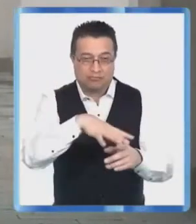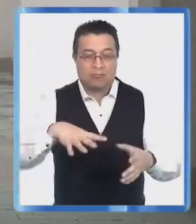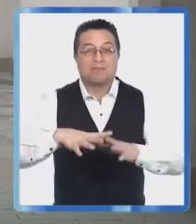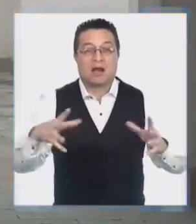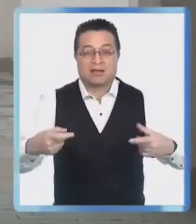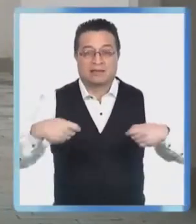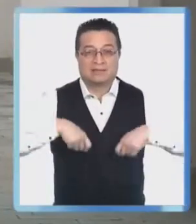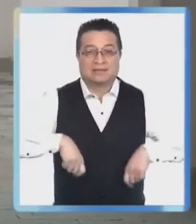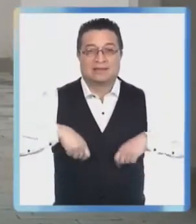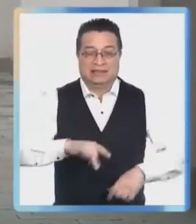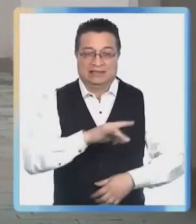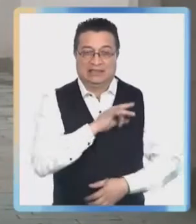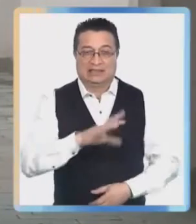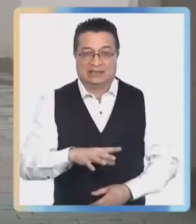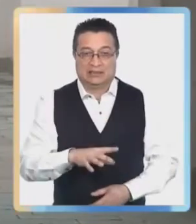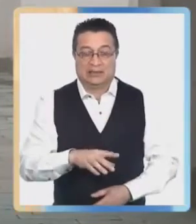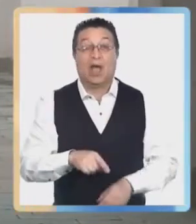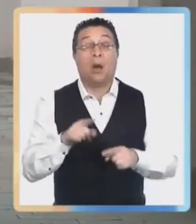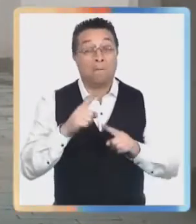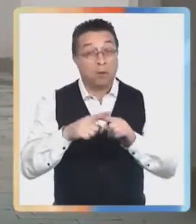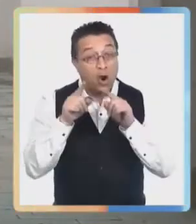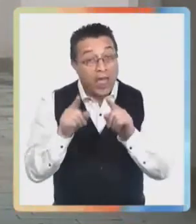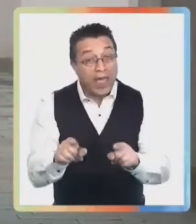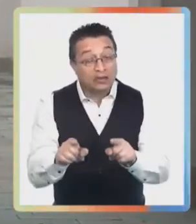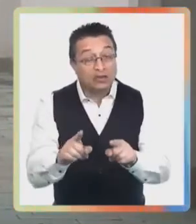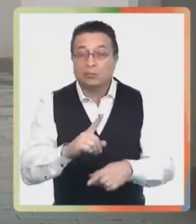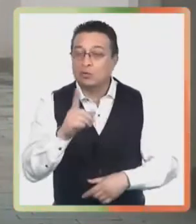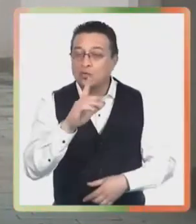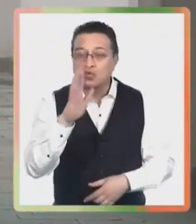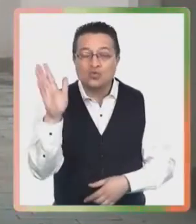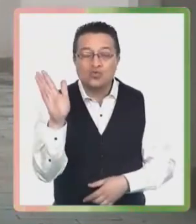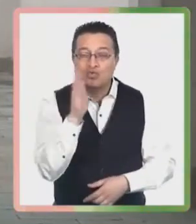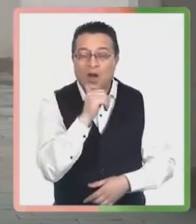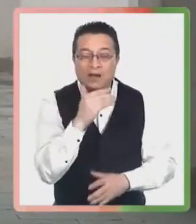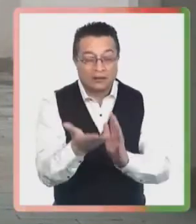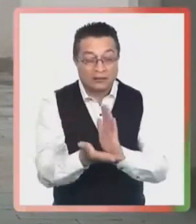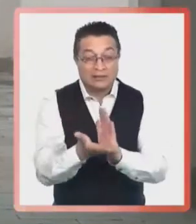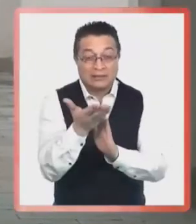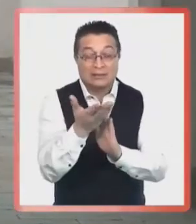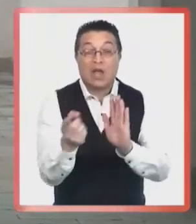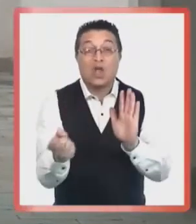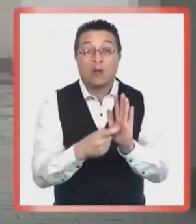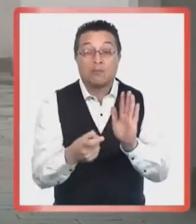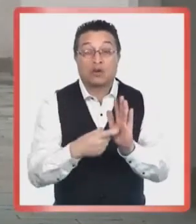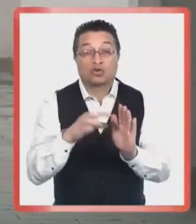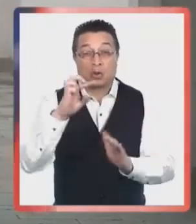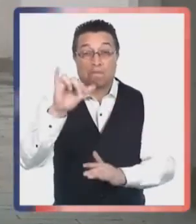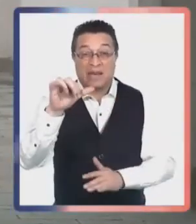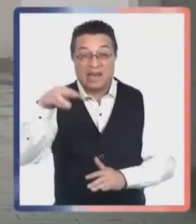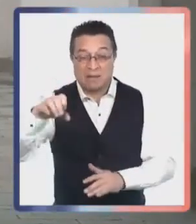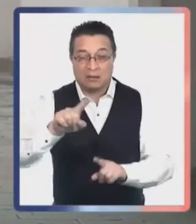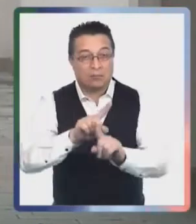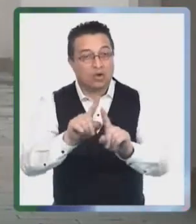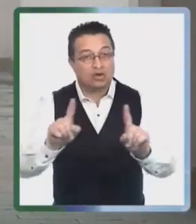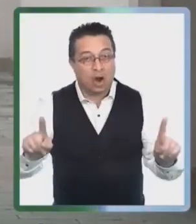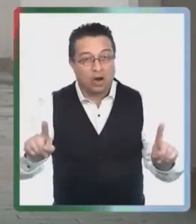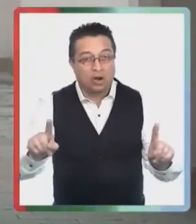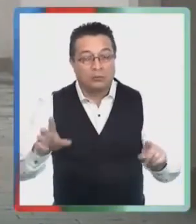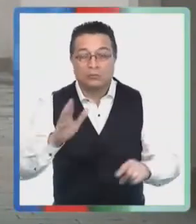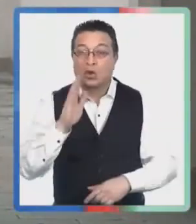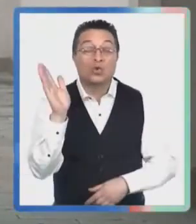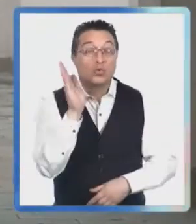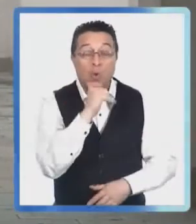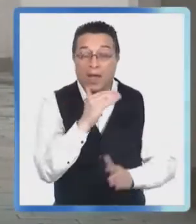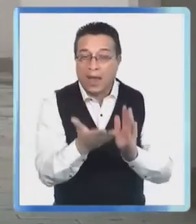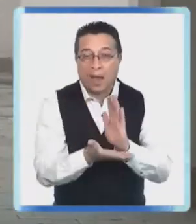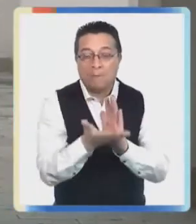personas con mayor renta. Por lo tanto, no hay aumento de impuestos ni a las pymes, no